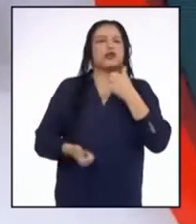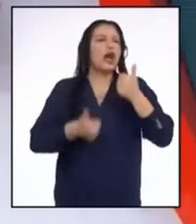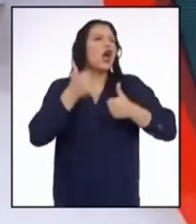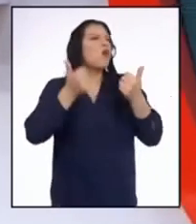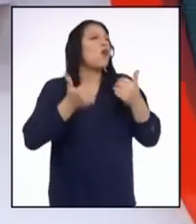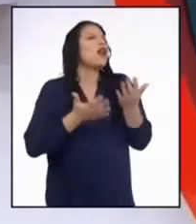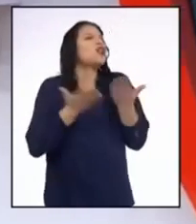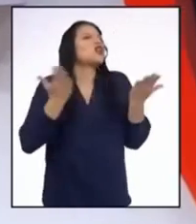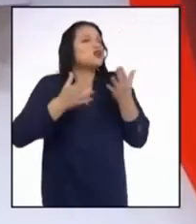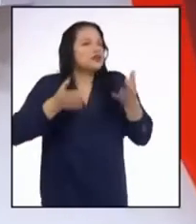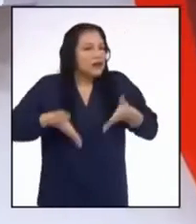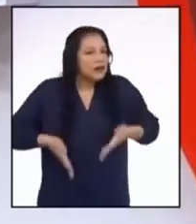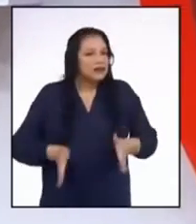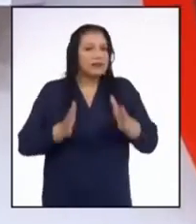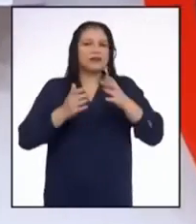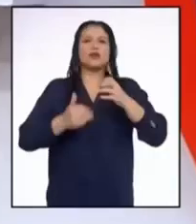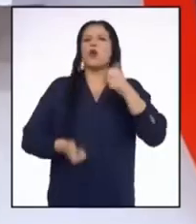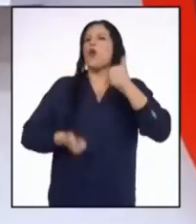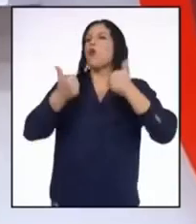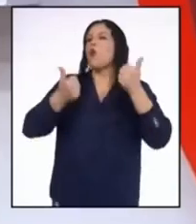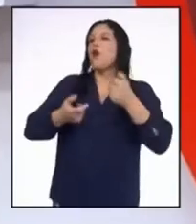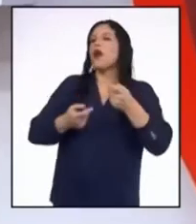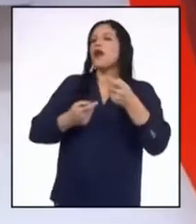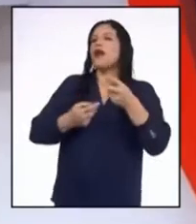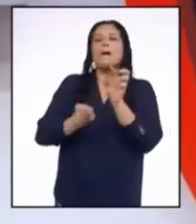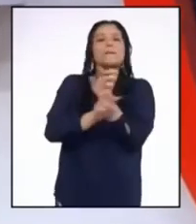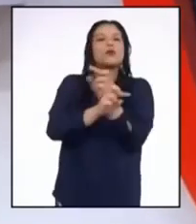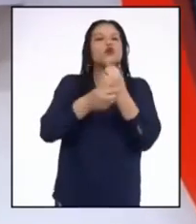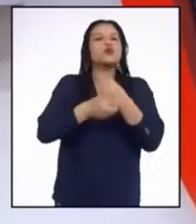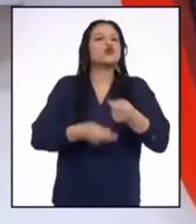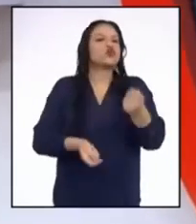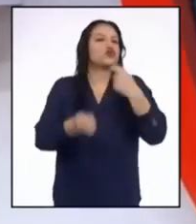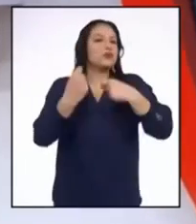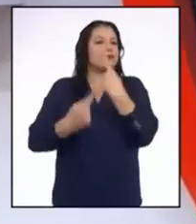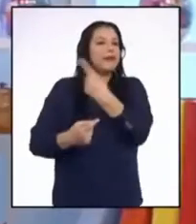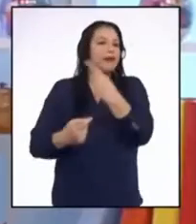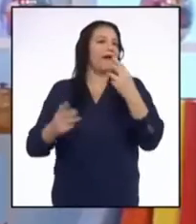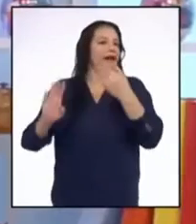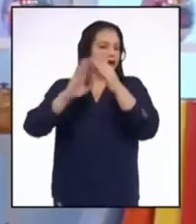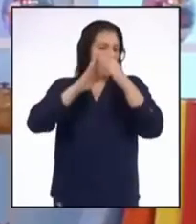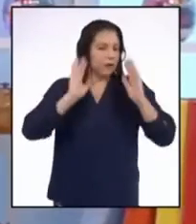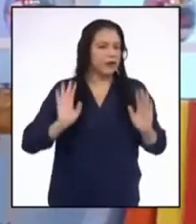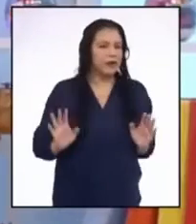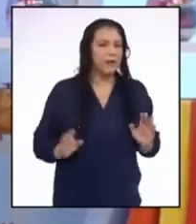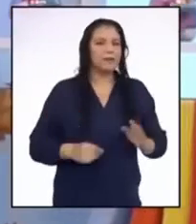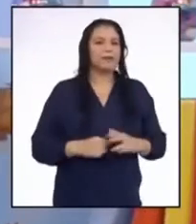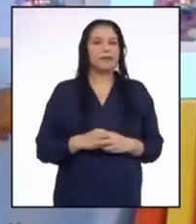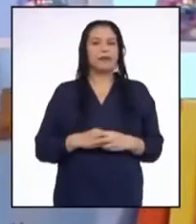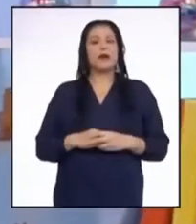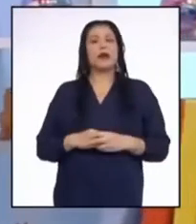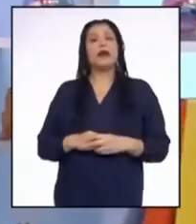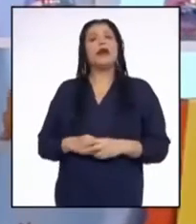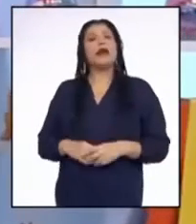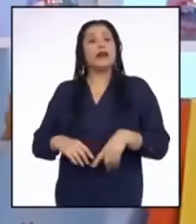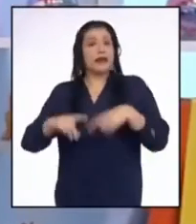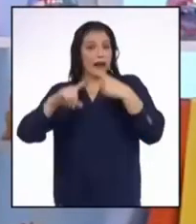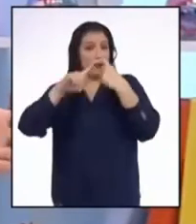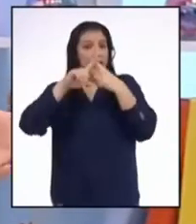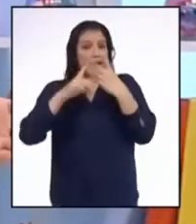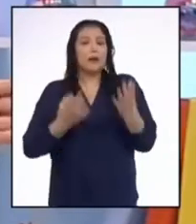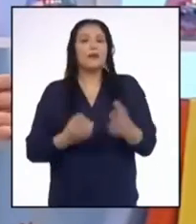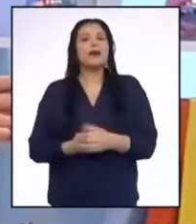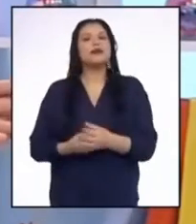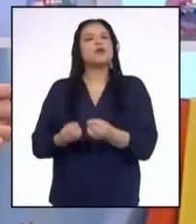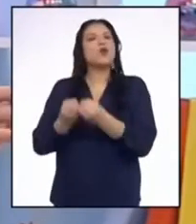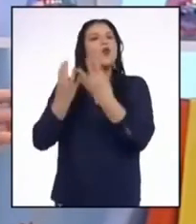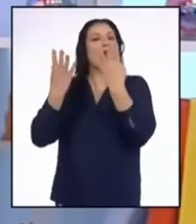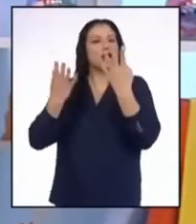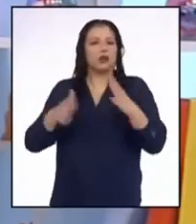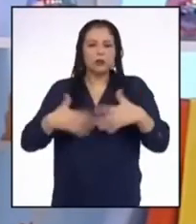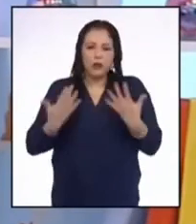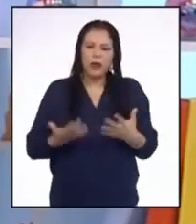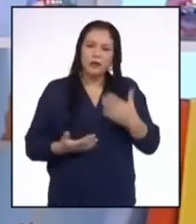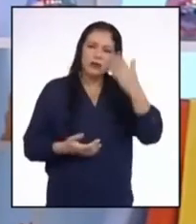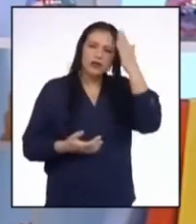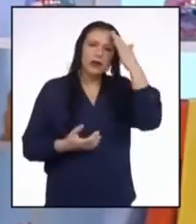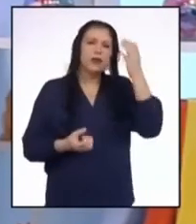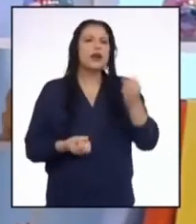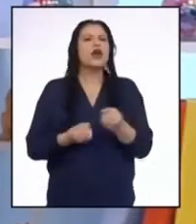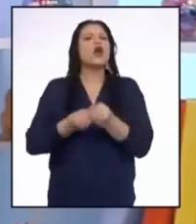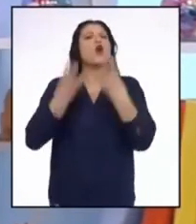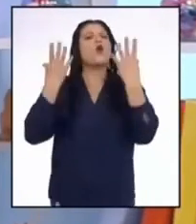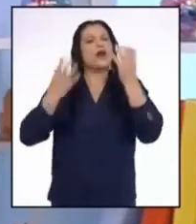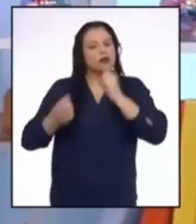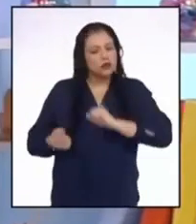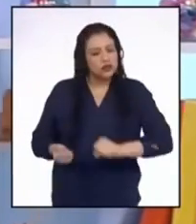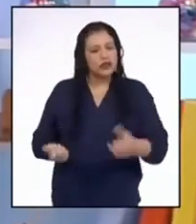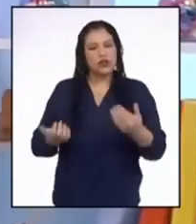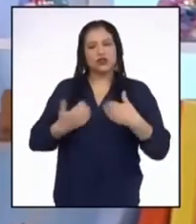¿Qué productos venden las comunidades Quichua y Shipibo-Conibo? Y en las variables cuantitativas podríamos contabilizar el número de